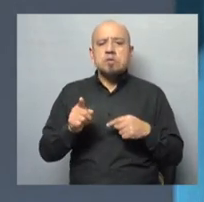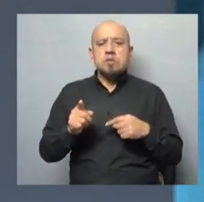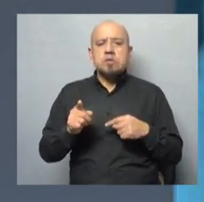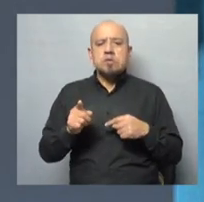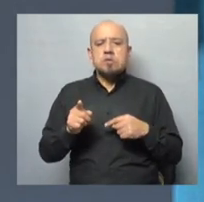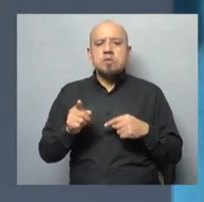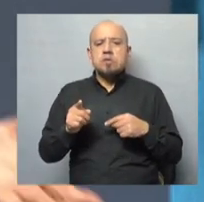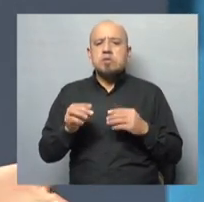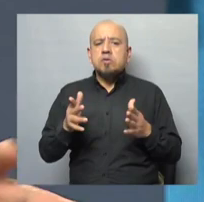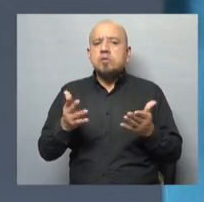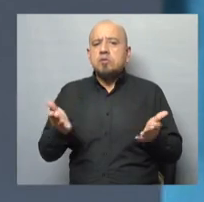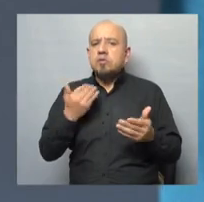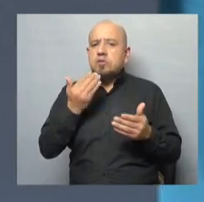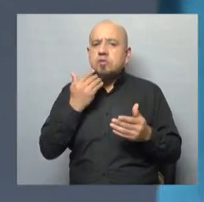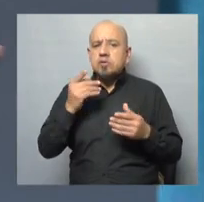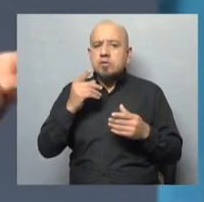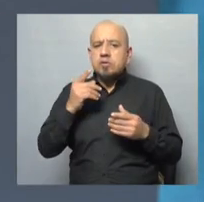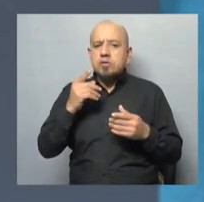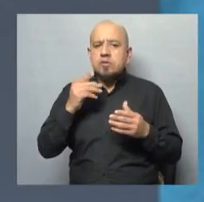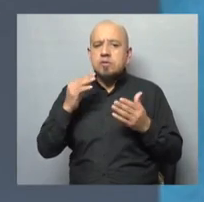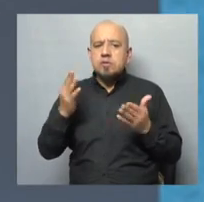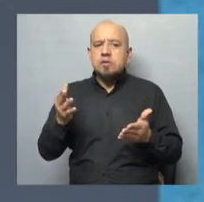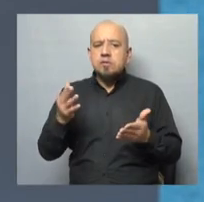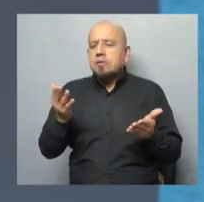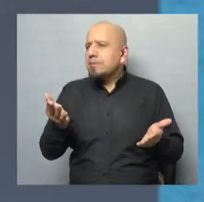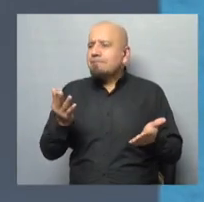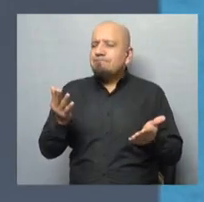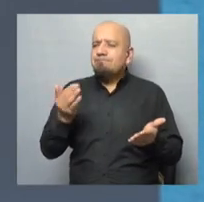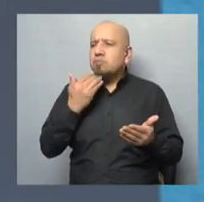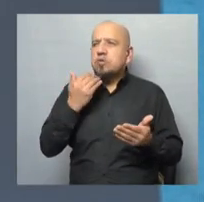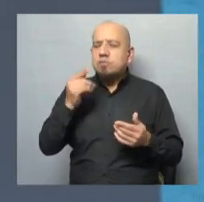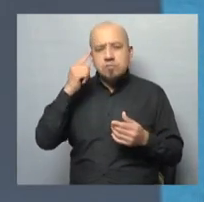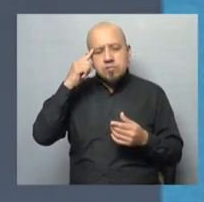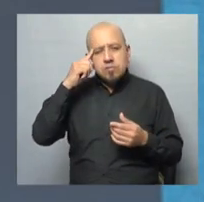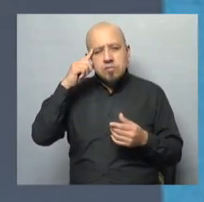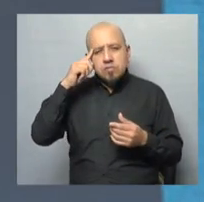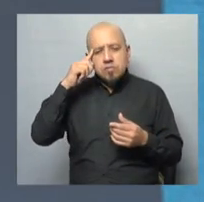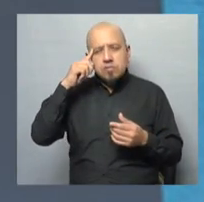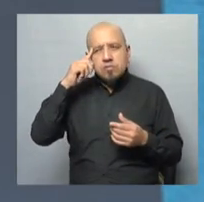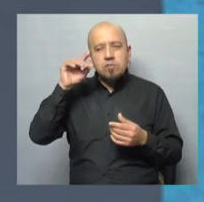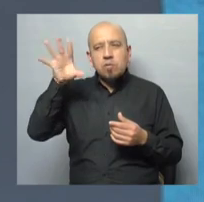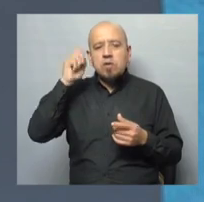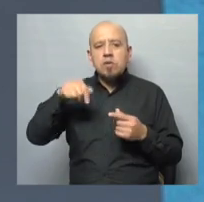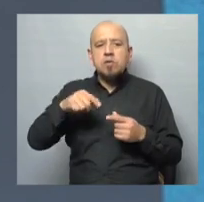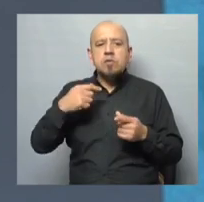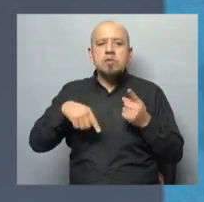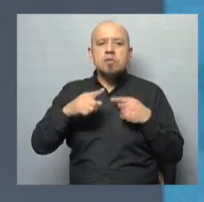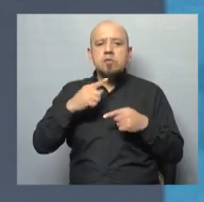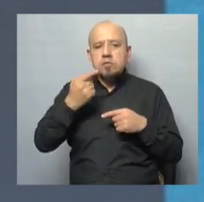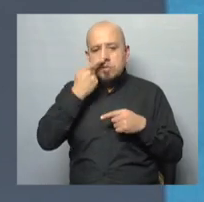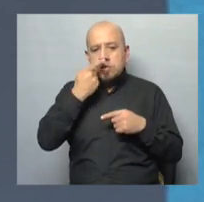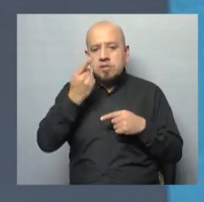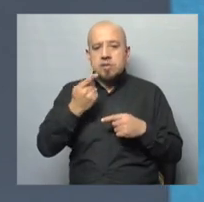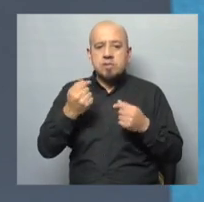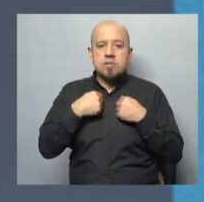no sé por qué no lo escuché esto y parafraseando algo que ni siquiera sé lo que dijo ser terrible me contaron mi hijo me pareció muy interesante porque